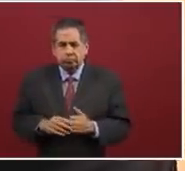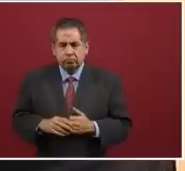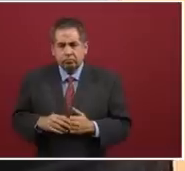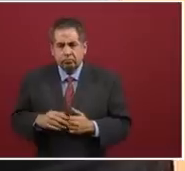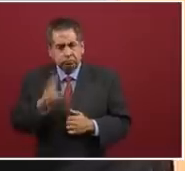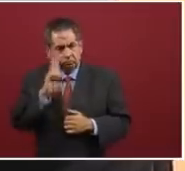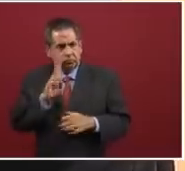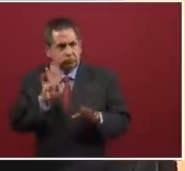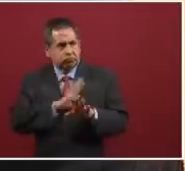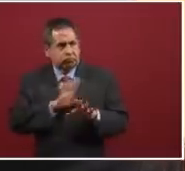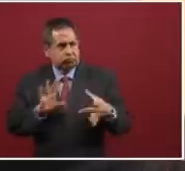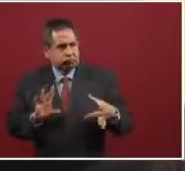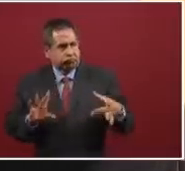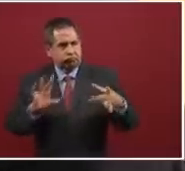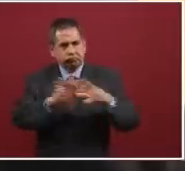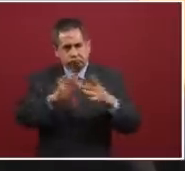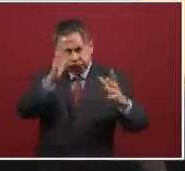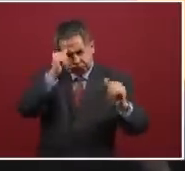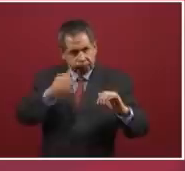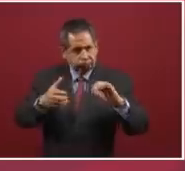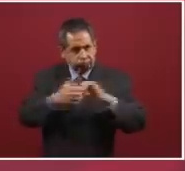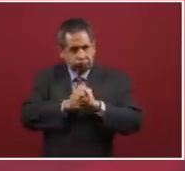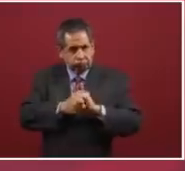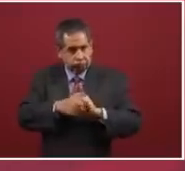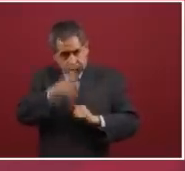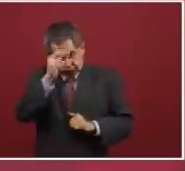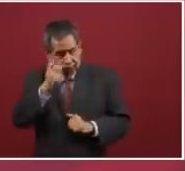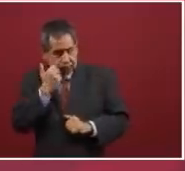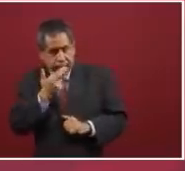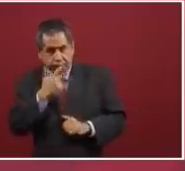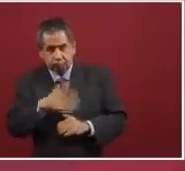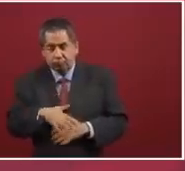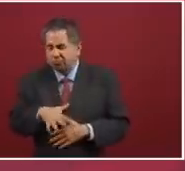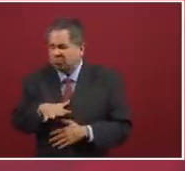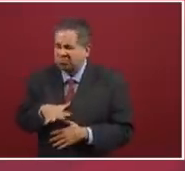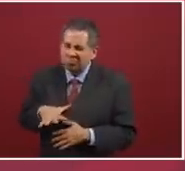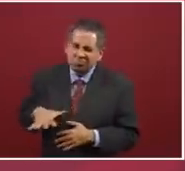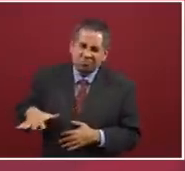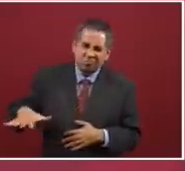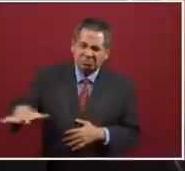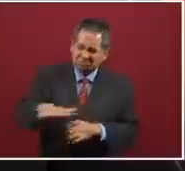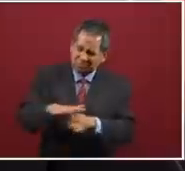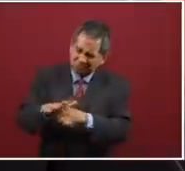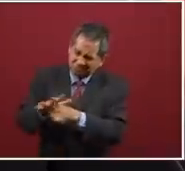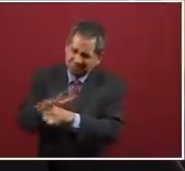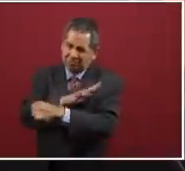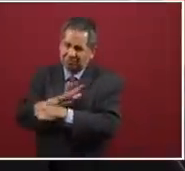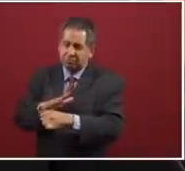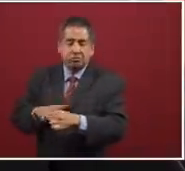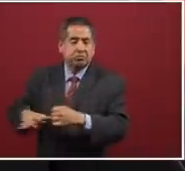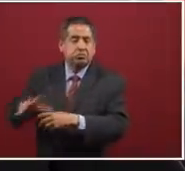busquemos el acuerdo, la conciliación? Todos.